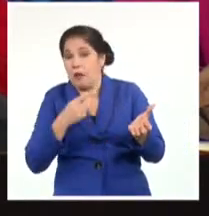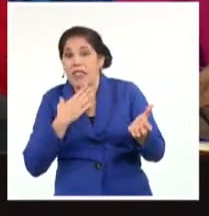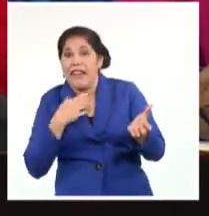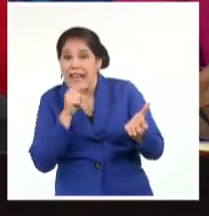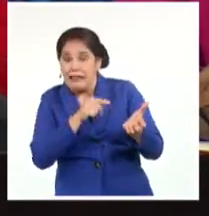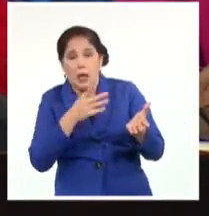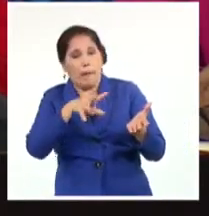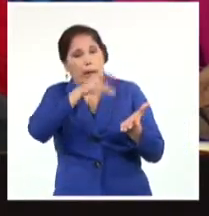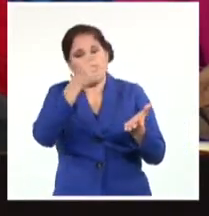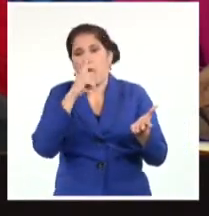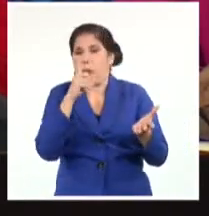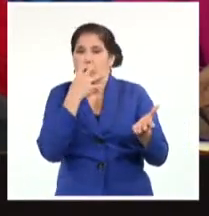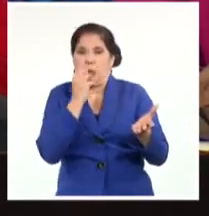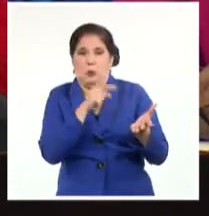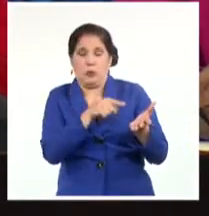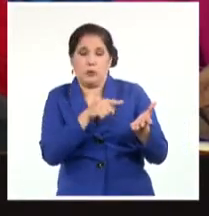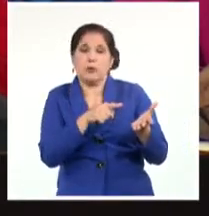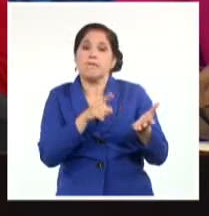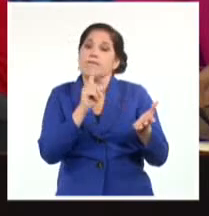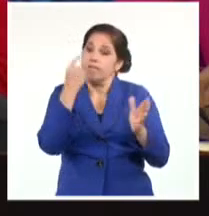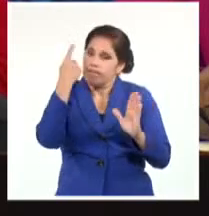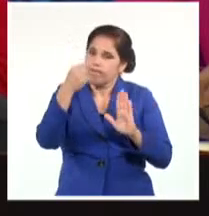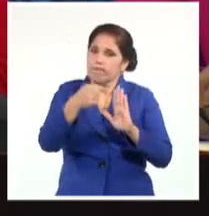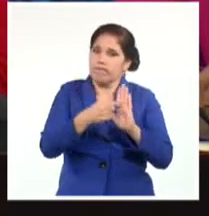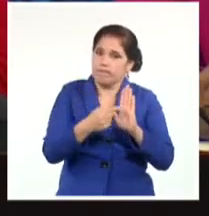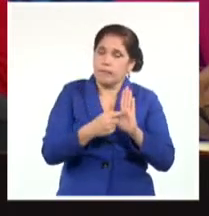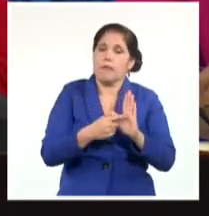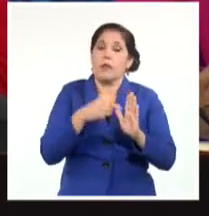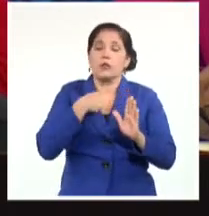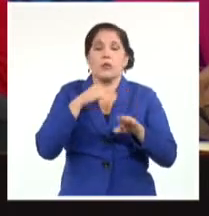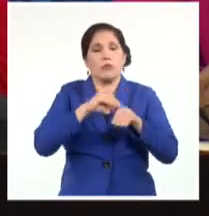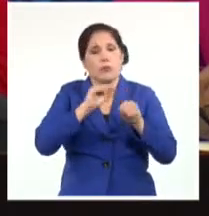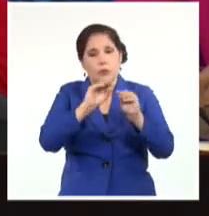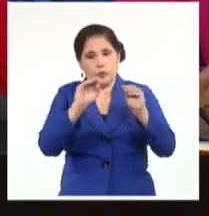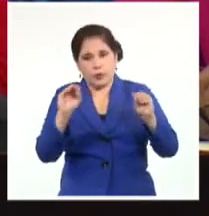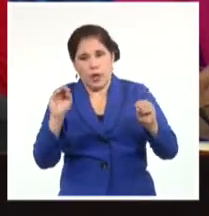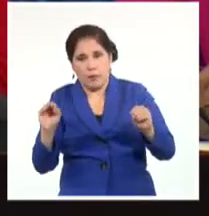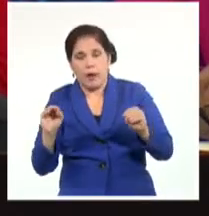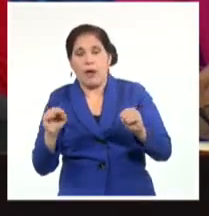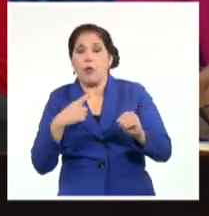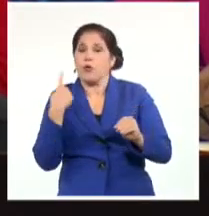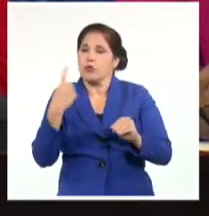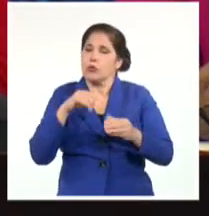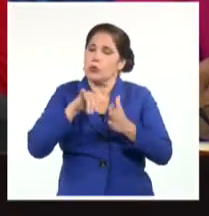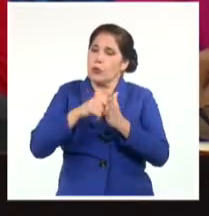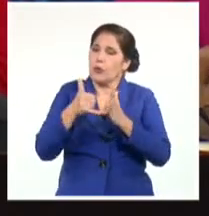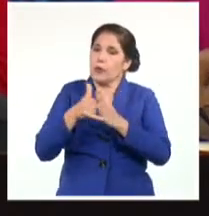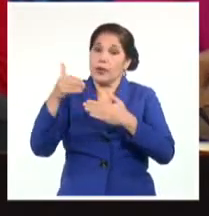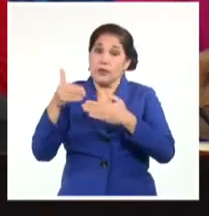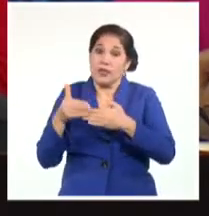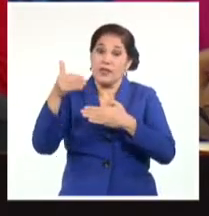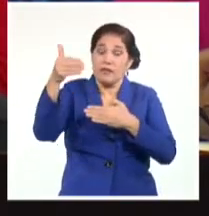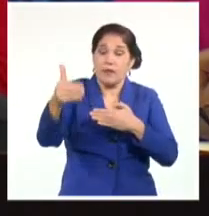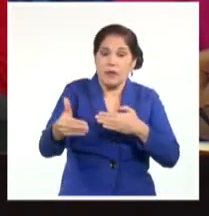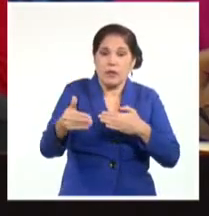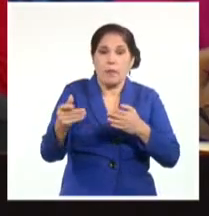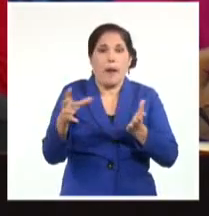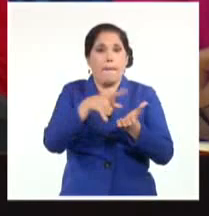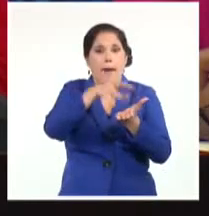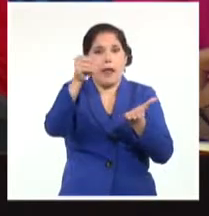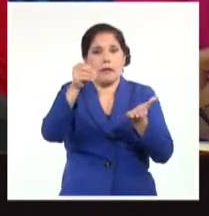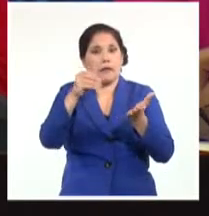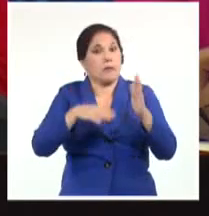decía. A lo que vimos en el primer punto. Entonces yo hago un llamado de que nos proyectemos también al completamiento